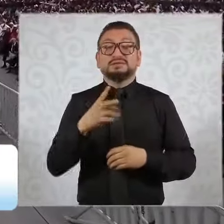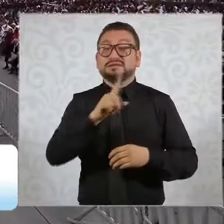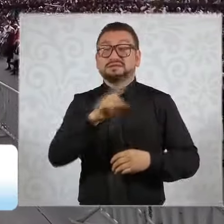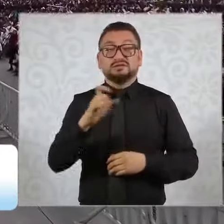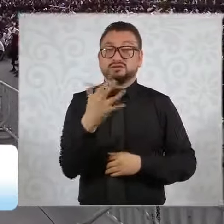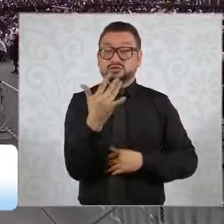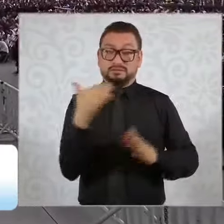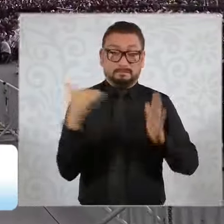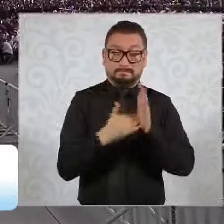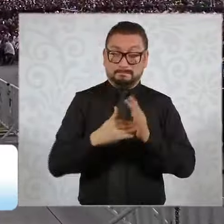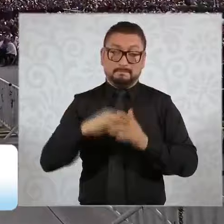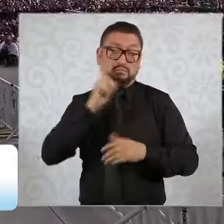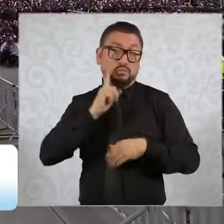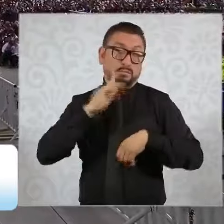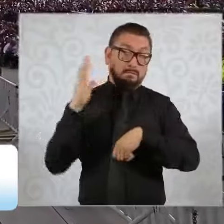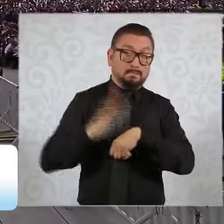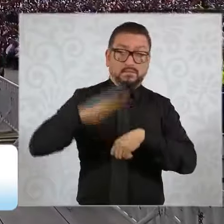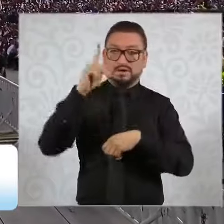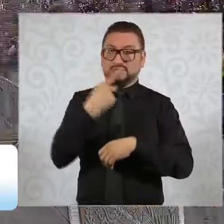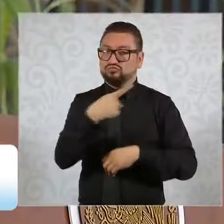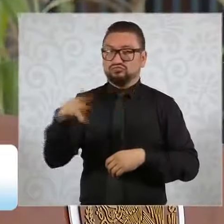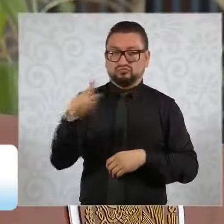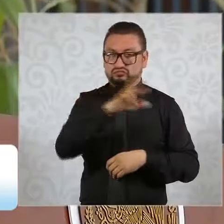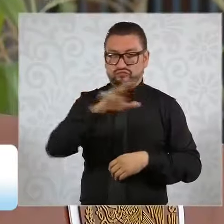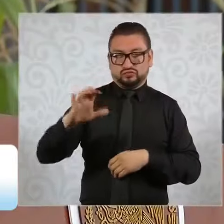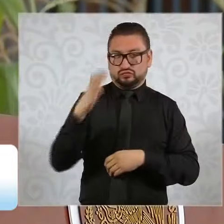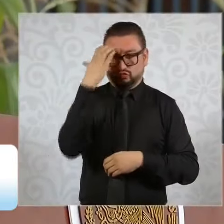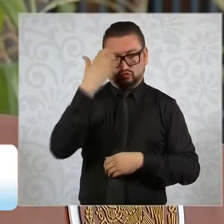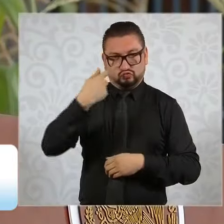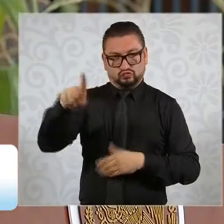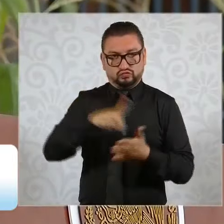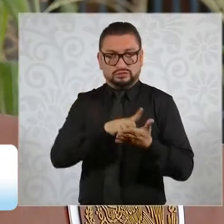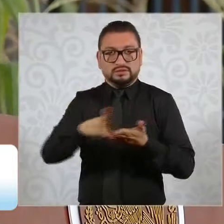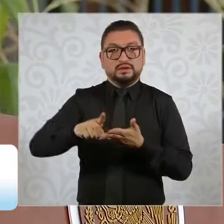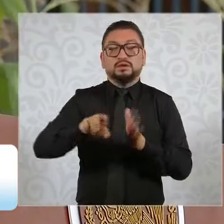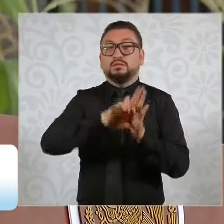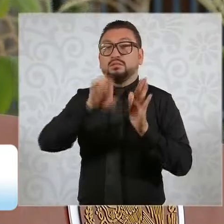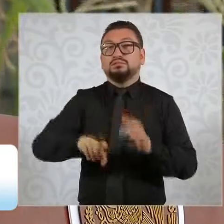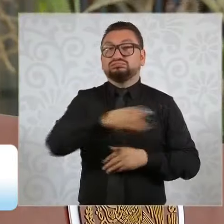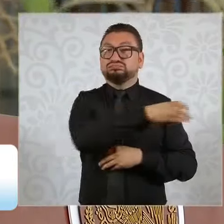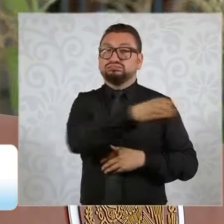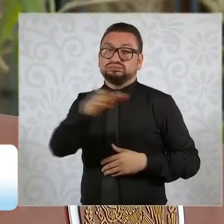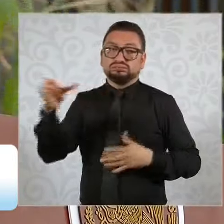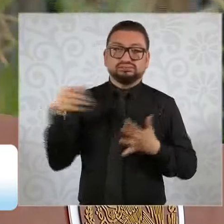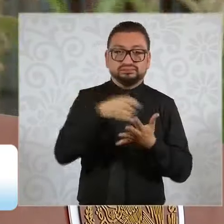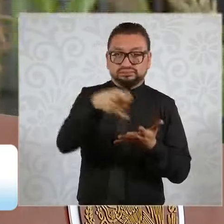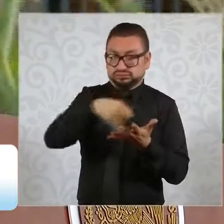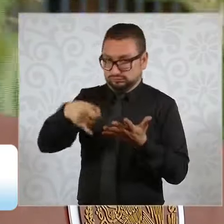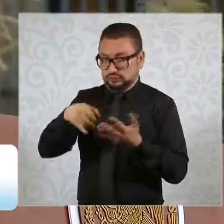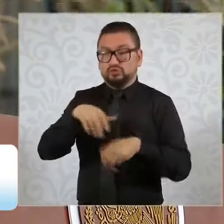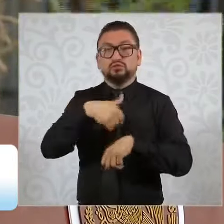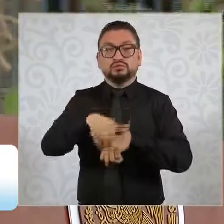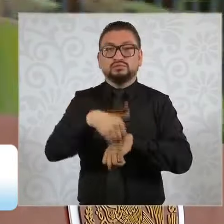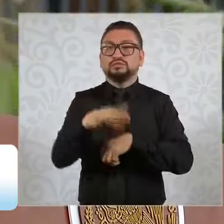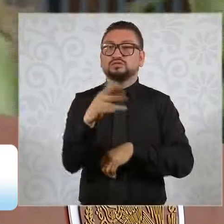mil mujeres serán reconocidas con sus derechos agrarios.